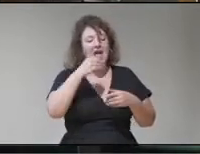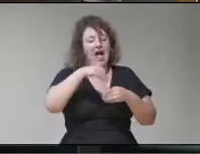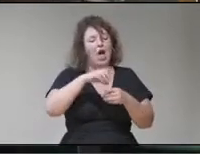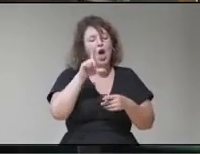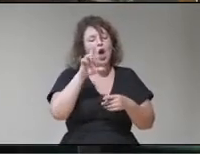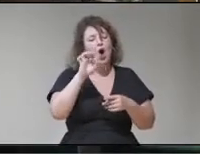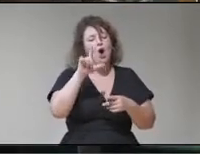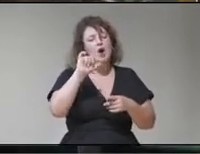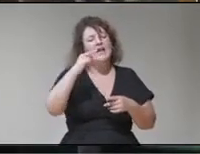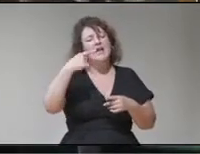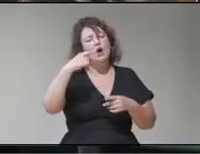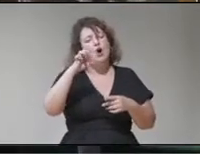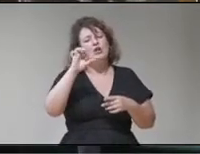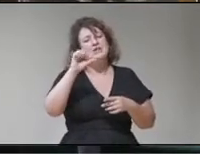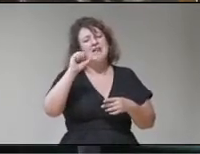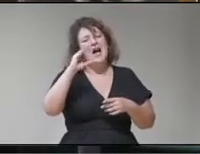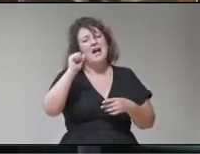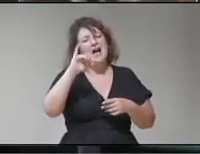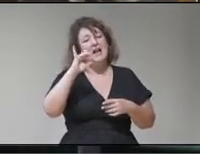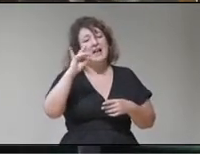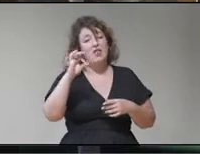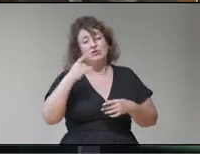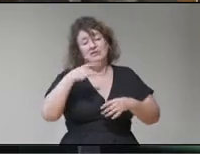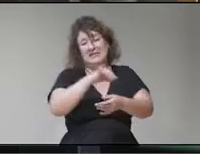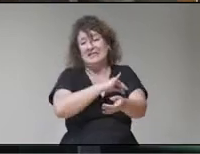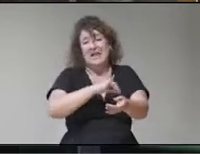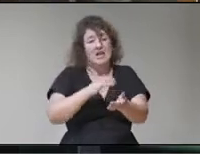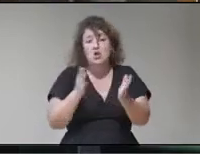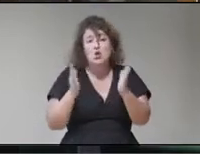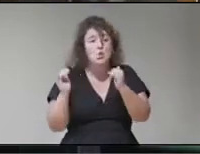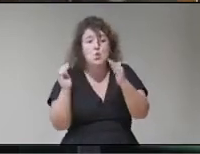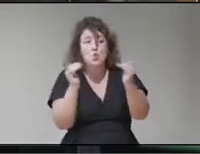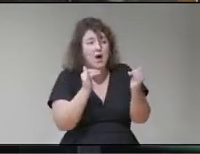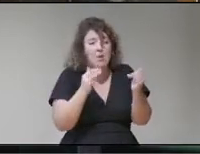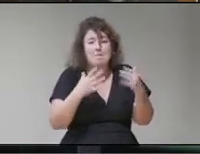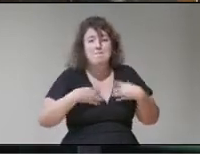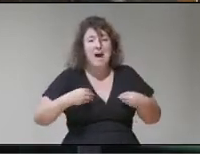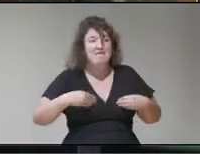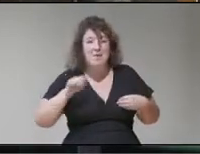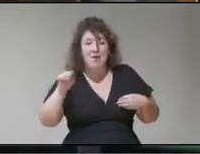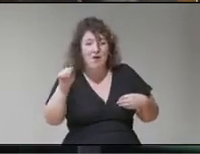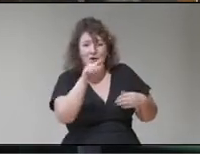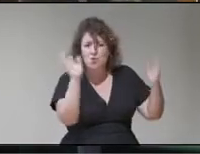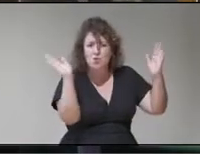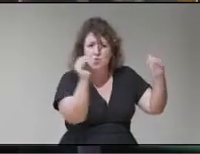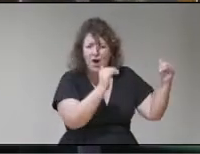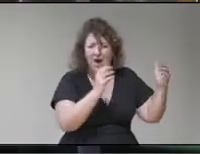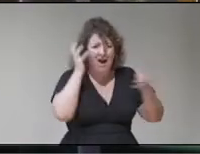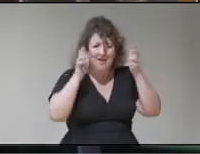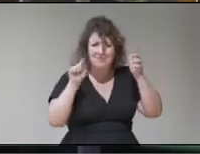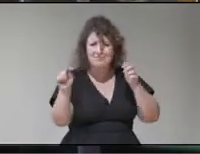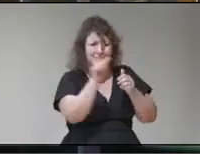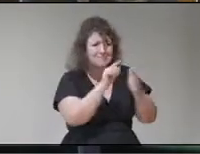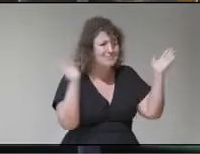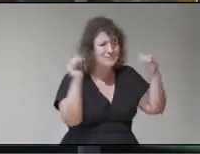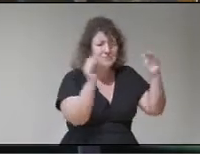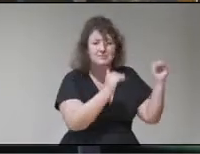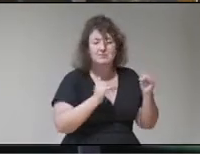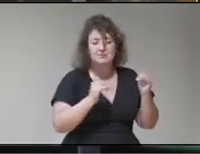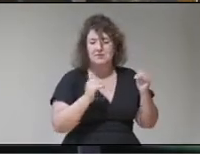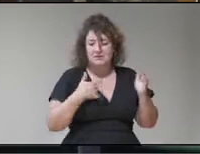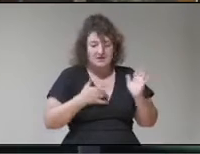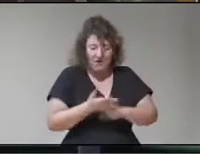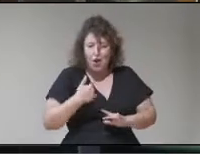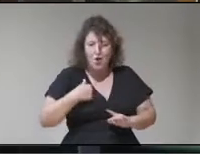oligosacáridos que, por cierto, no están presentes casi en ningún otro mamífero, De tal manera que esos oligosacáridos nosotros no los